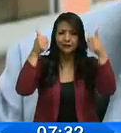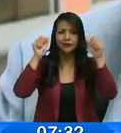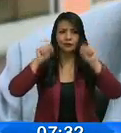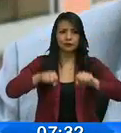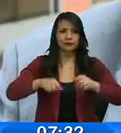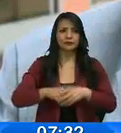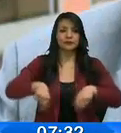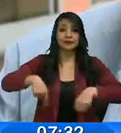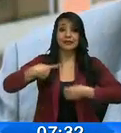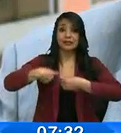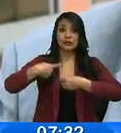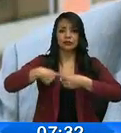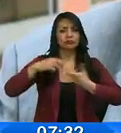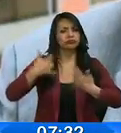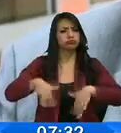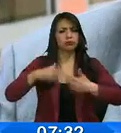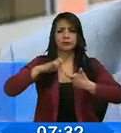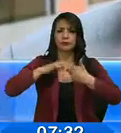un problema